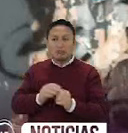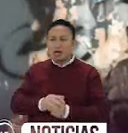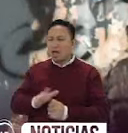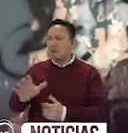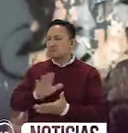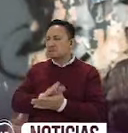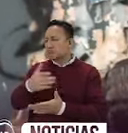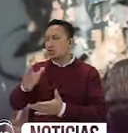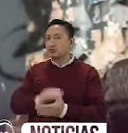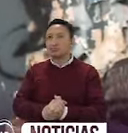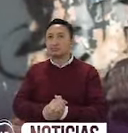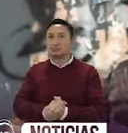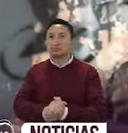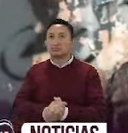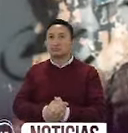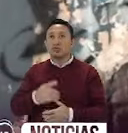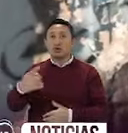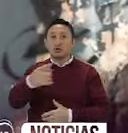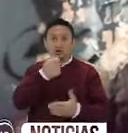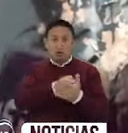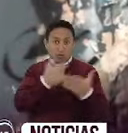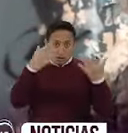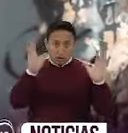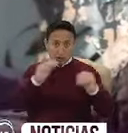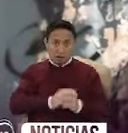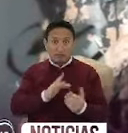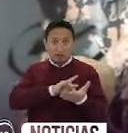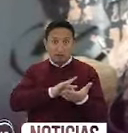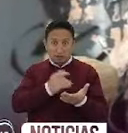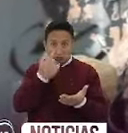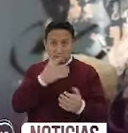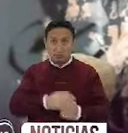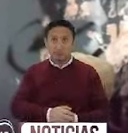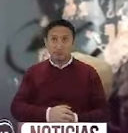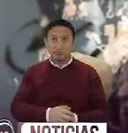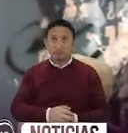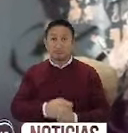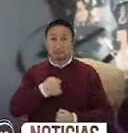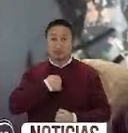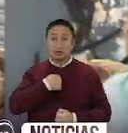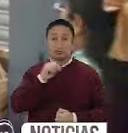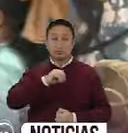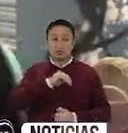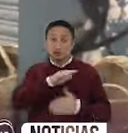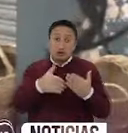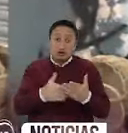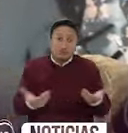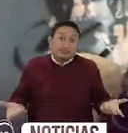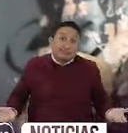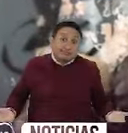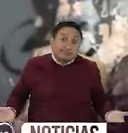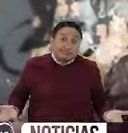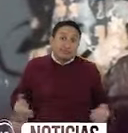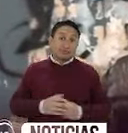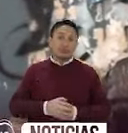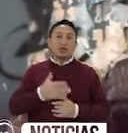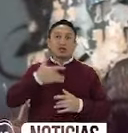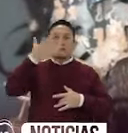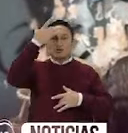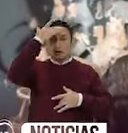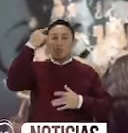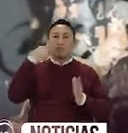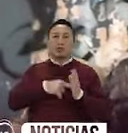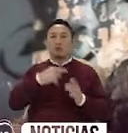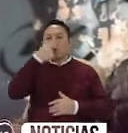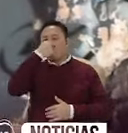normalizar. ¿Pues ha ido a alguna farmacia sin receta médica a pedir antibióticos? La verdad, casi todos hemos hecho eso, porque ante una enfermedad, por ejemplo